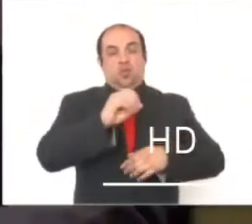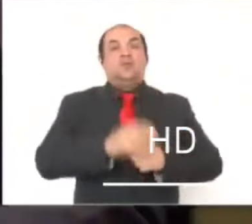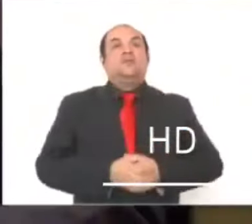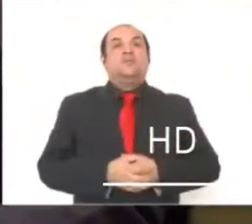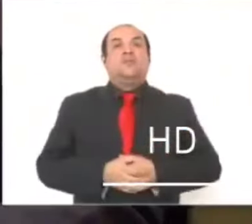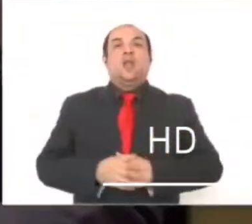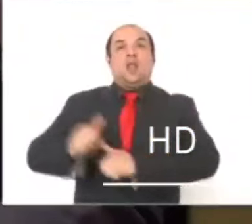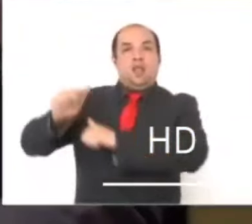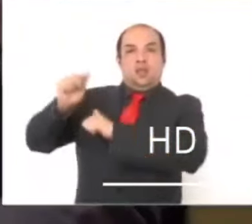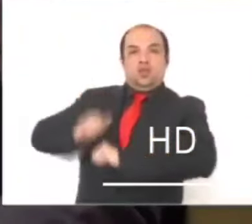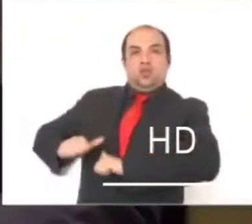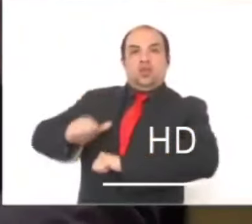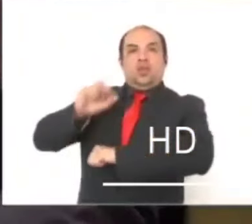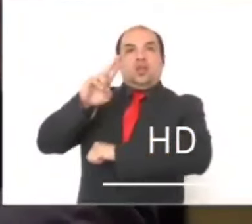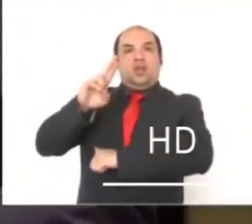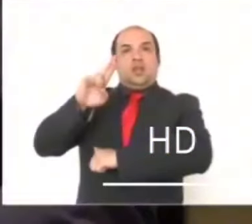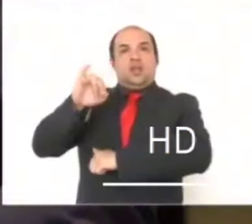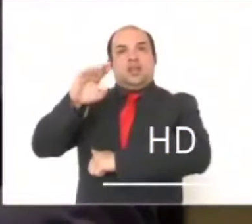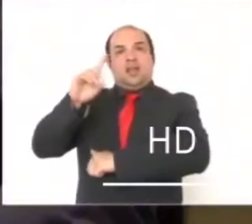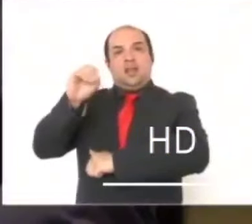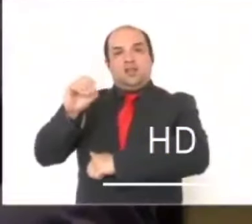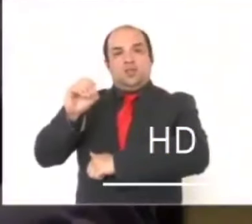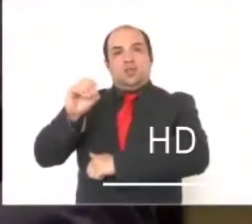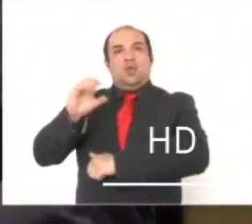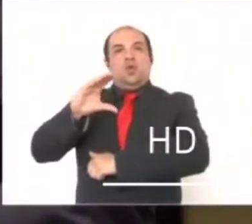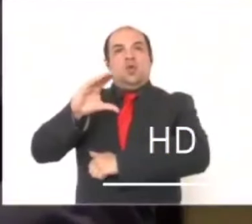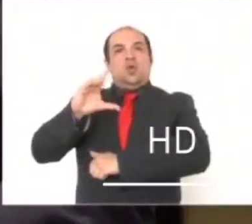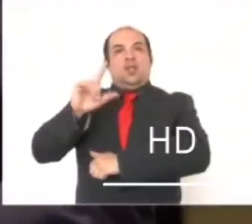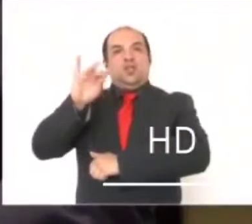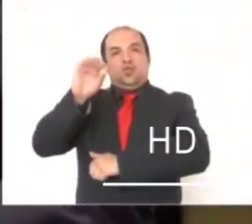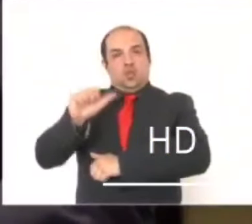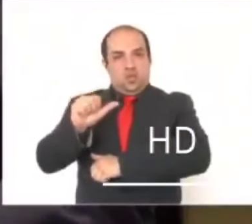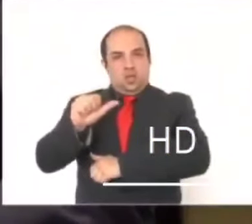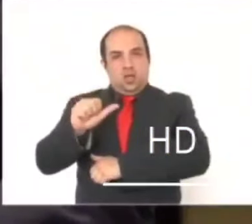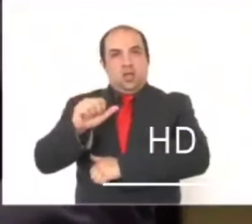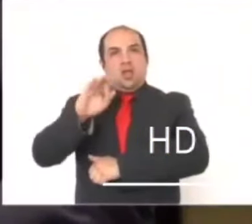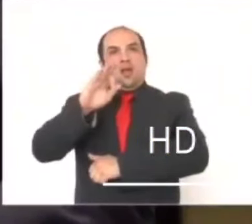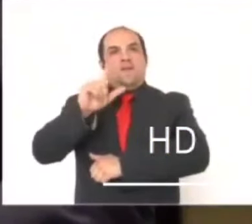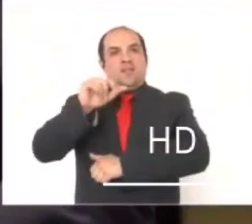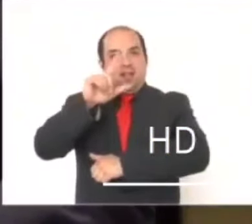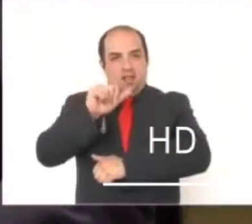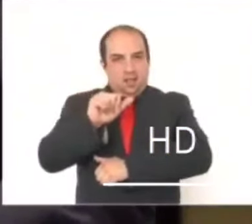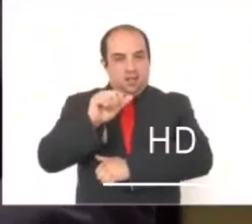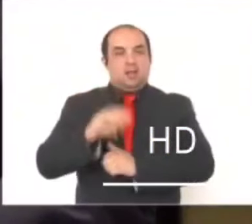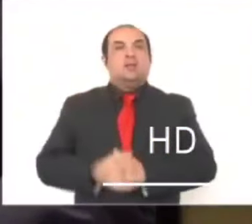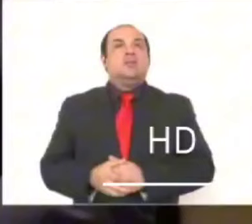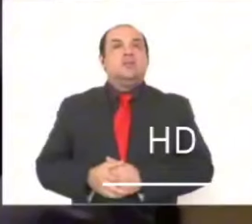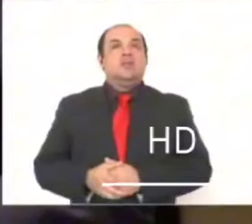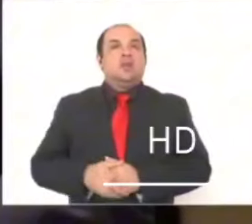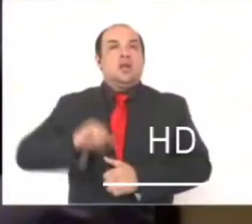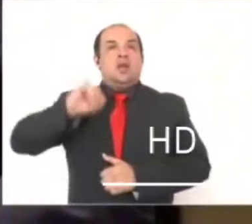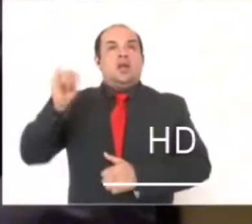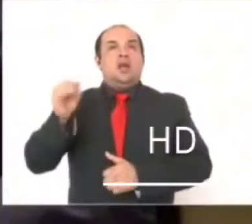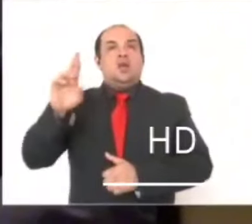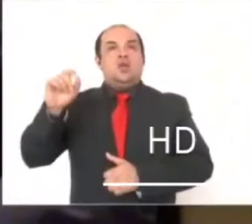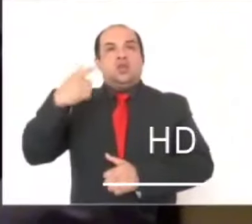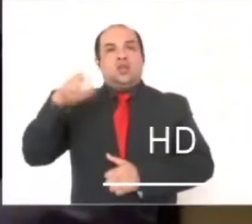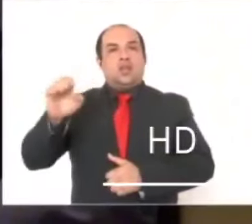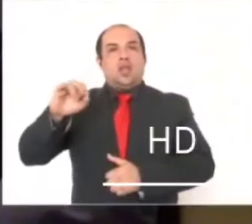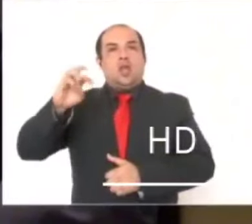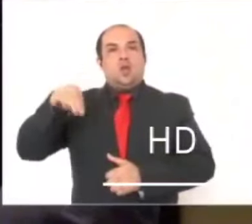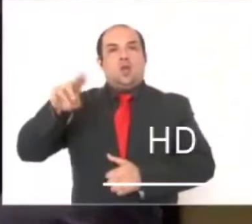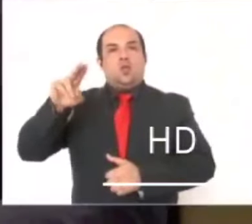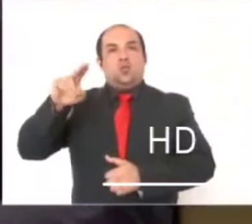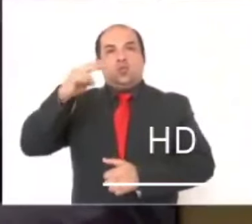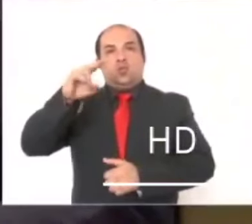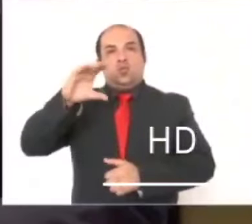a Ricardo Ruiz, a Claudia Curiel, a Fatlala Cavani, a Jorge Muciño